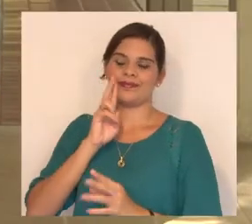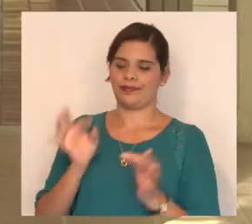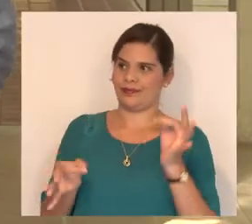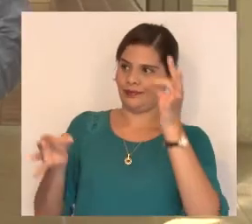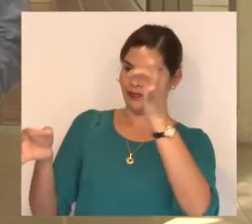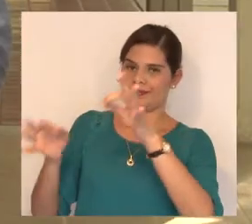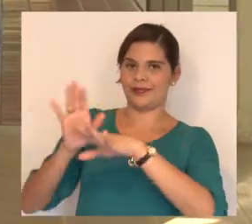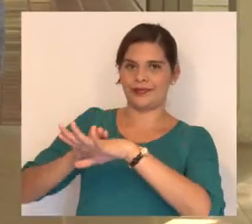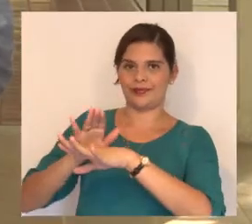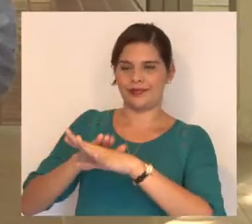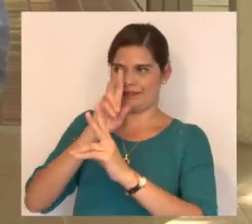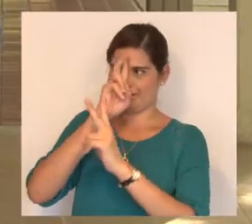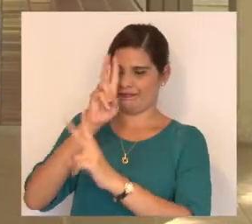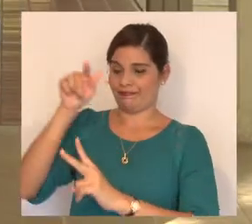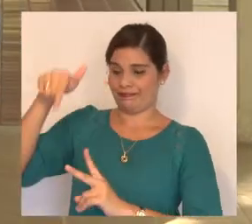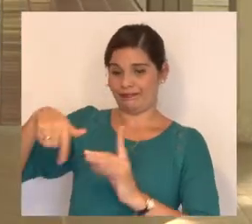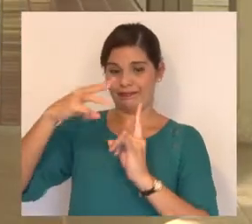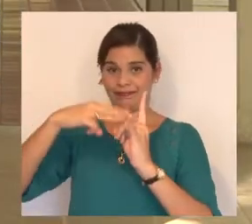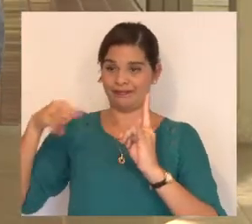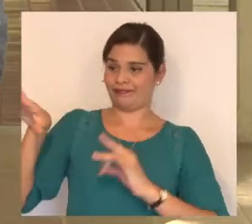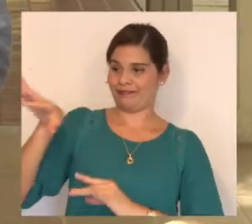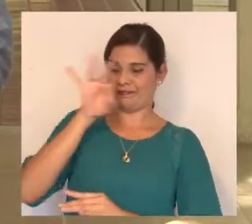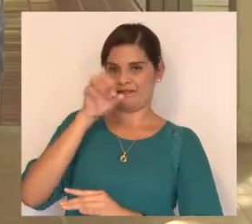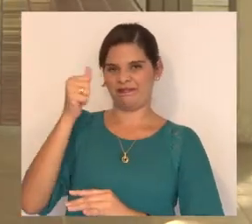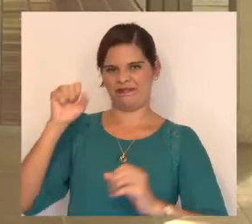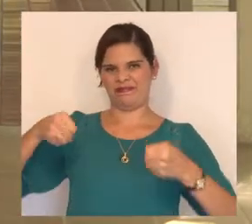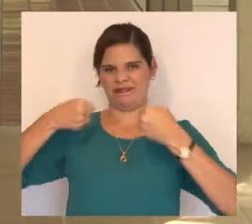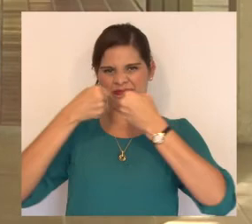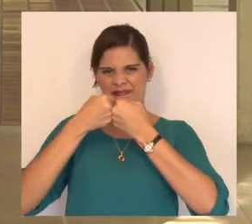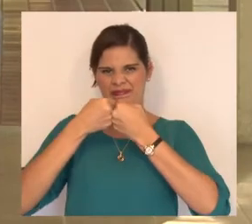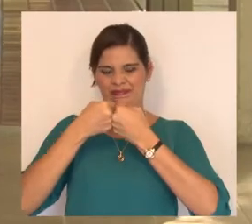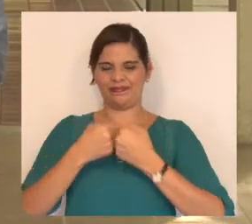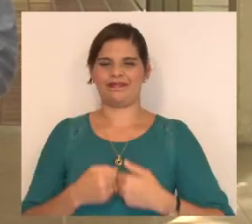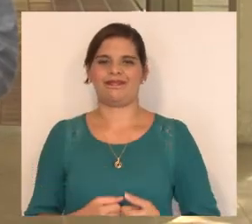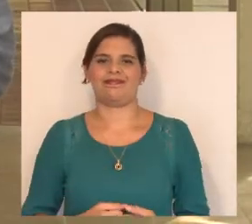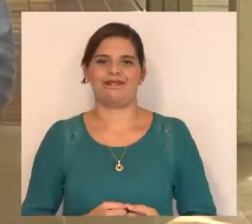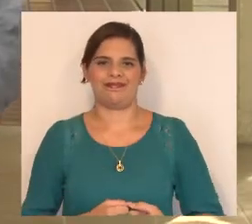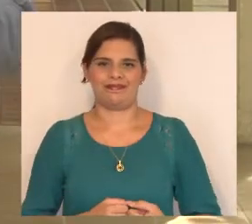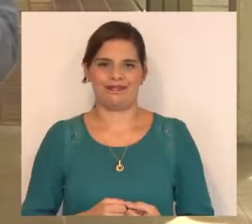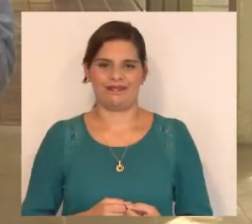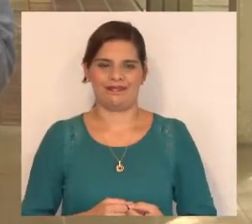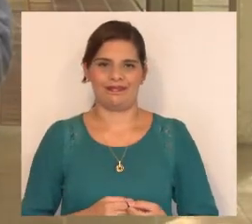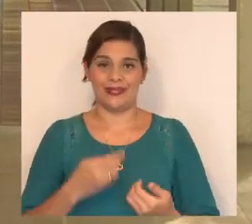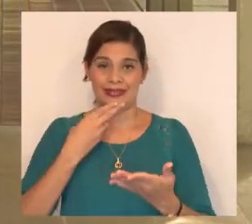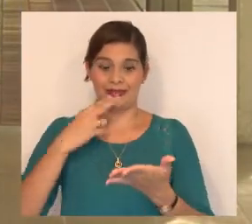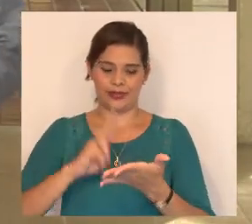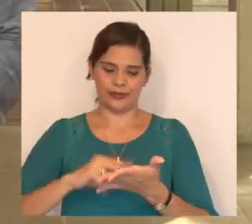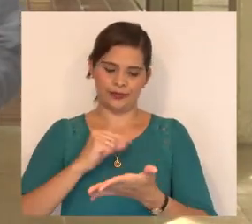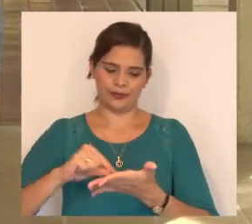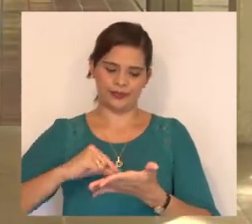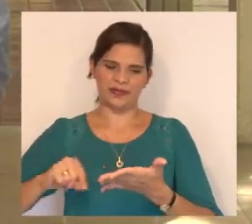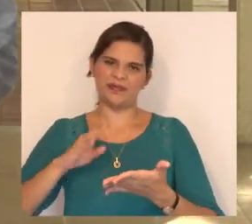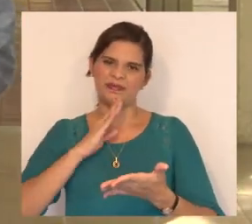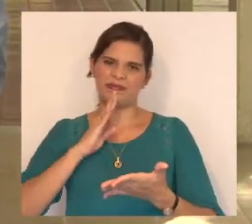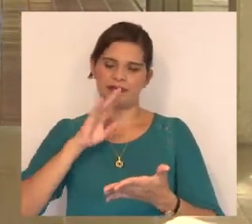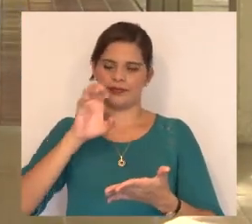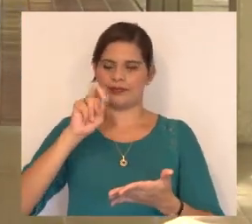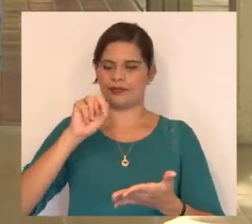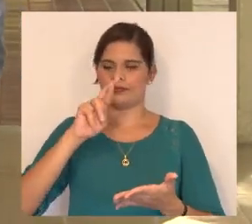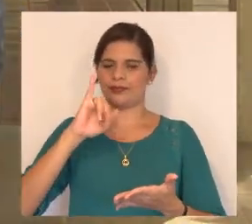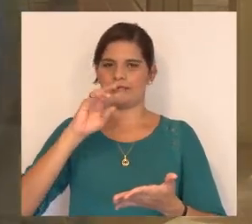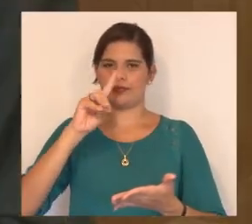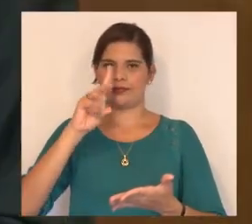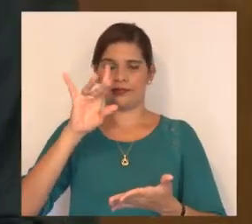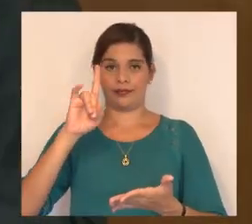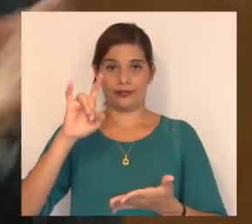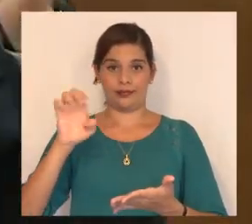través de una comunicación dirigida a nuestro rector Pablo Vera Salazar, se notificó esta importante designación que refuerza los vínculos entre ambas